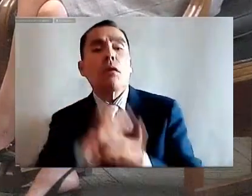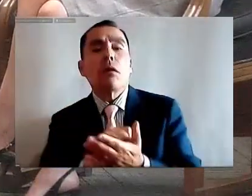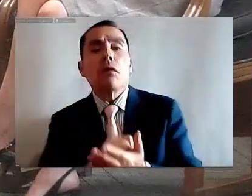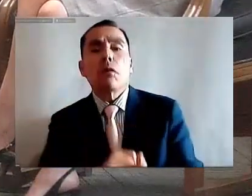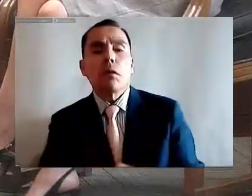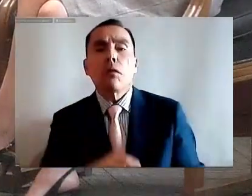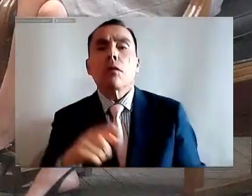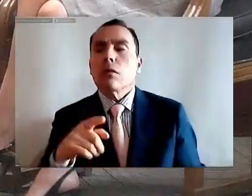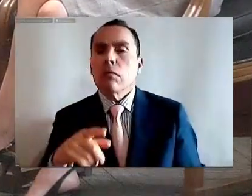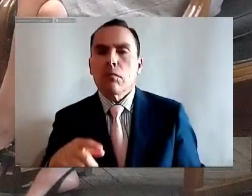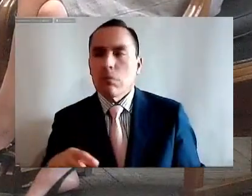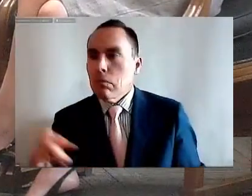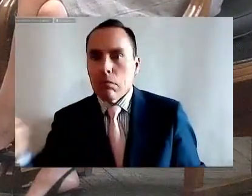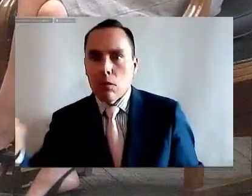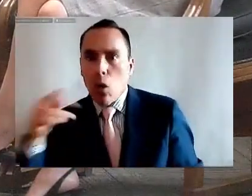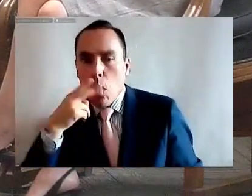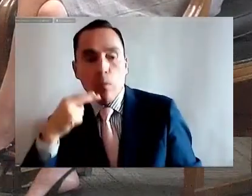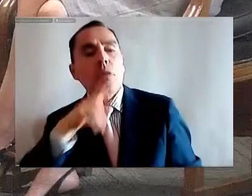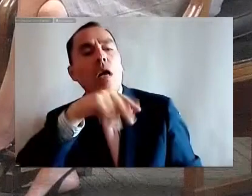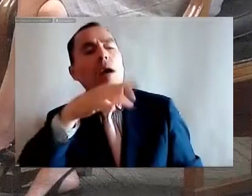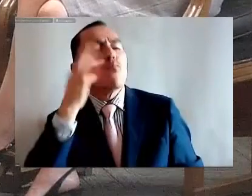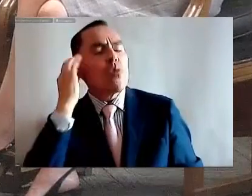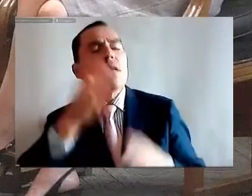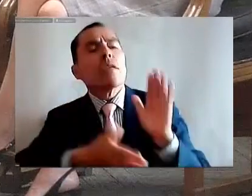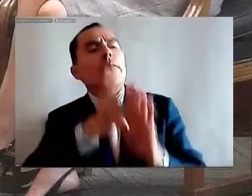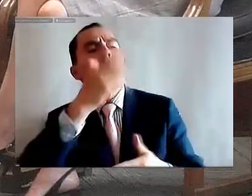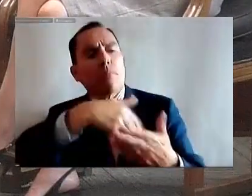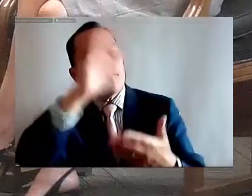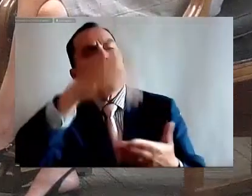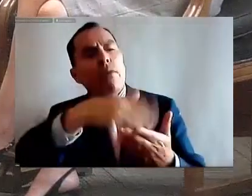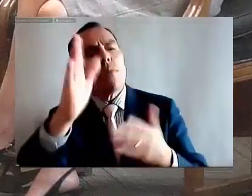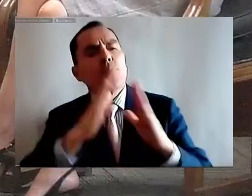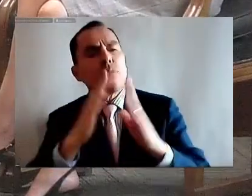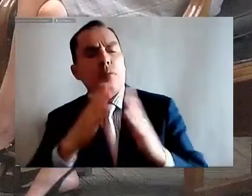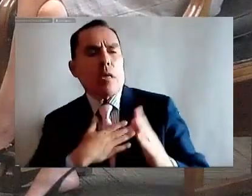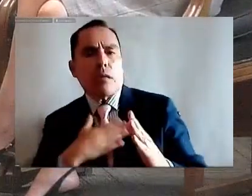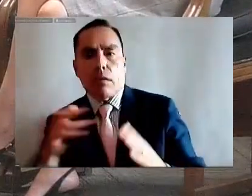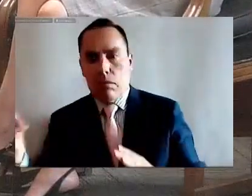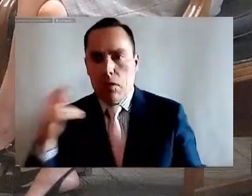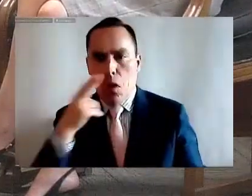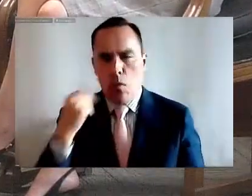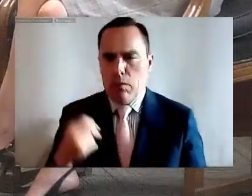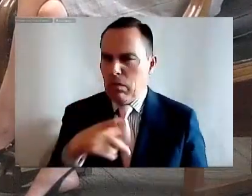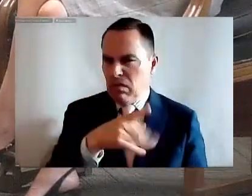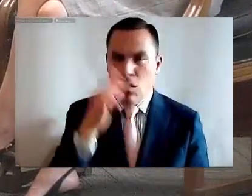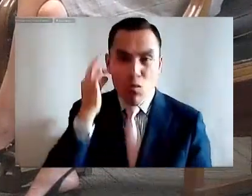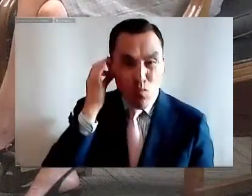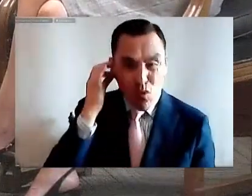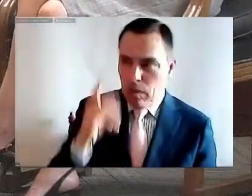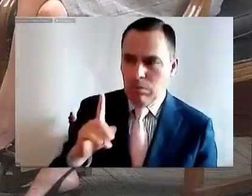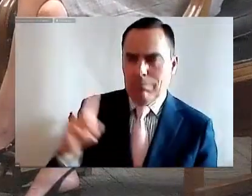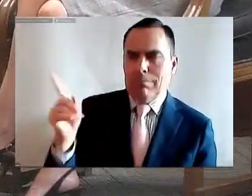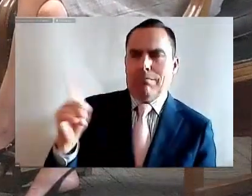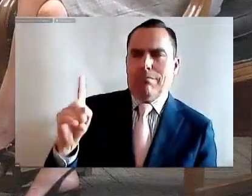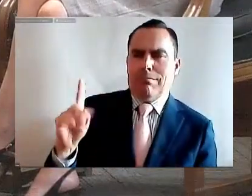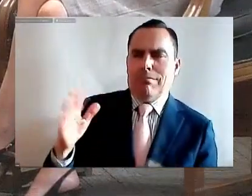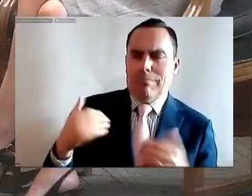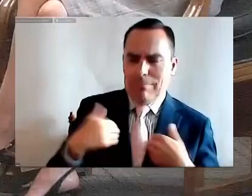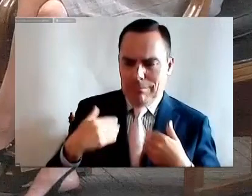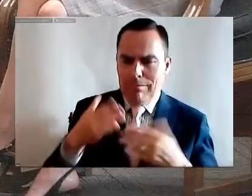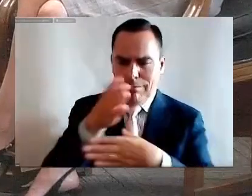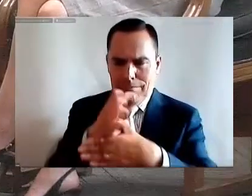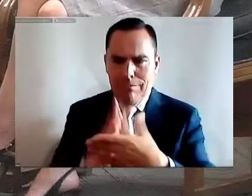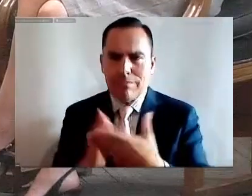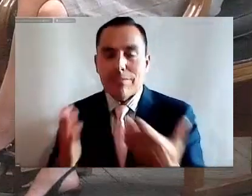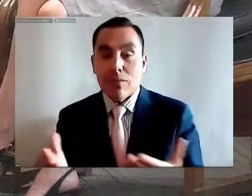acá nuevamente hay fallos de distinta naturaleza, pero hay un buen grupo de fallos que rescatan, y